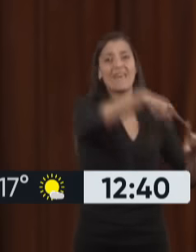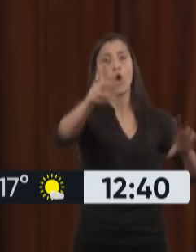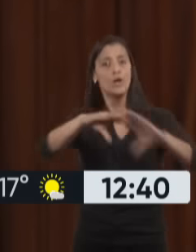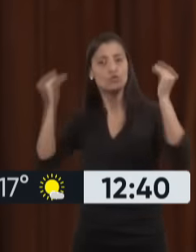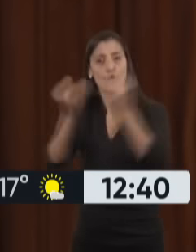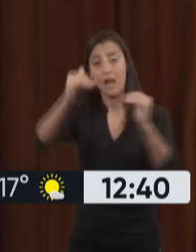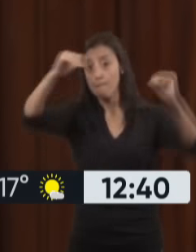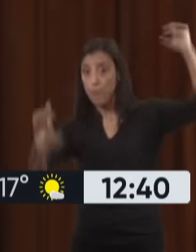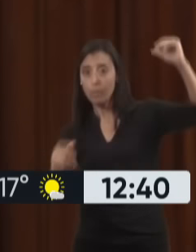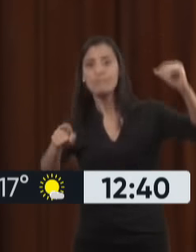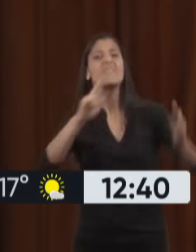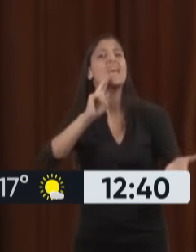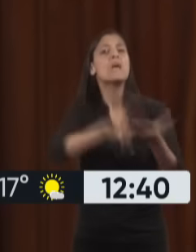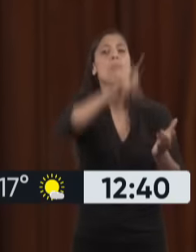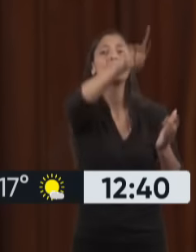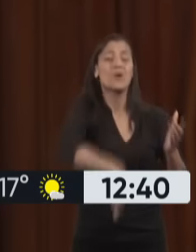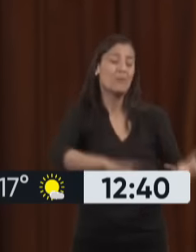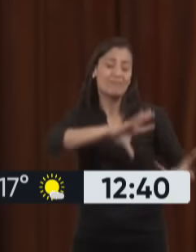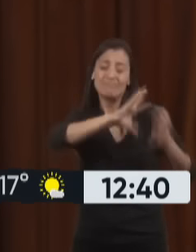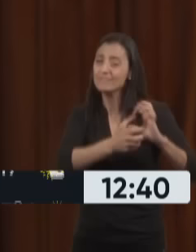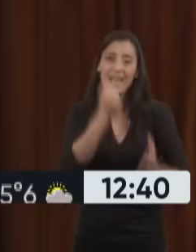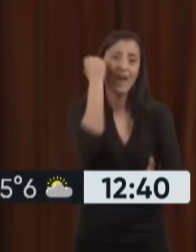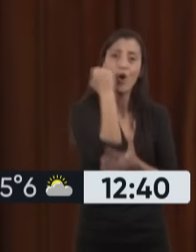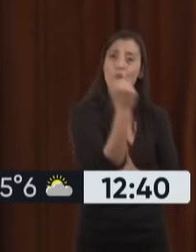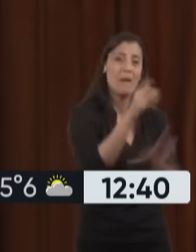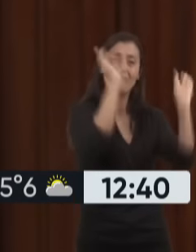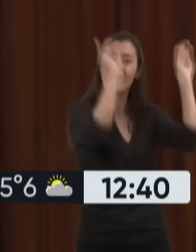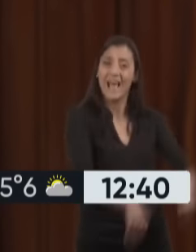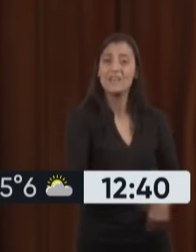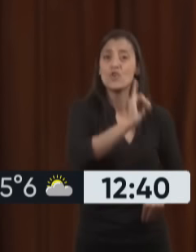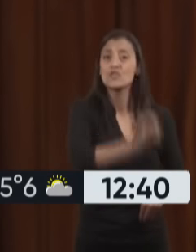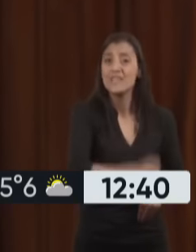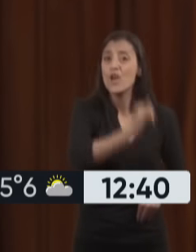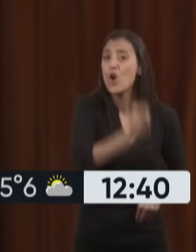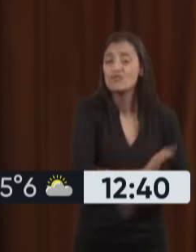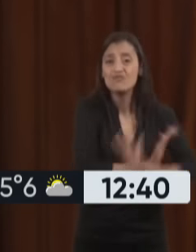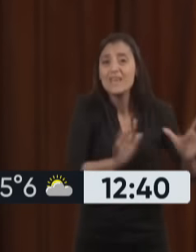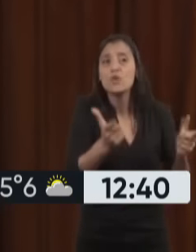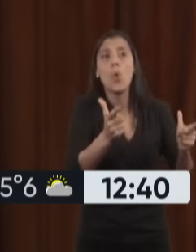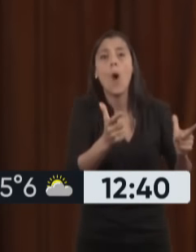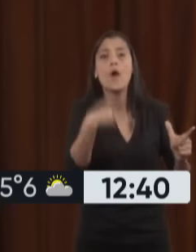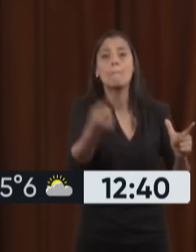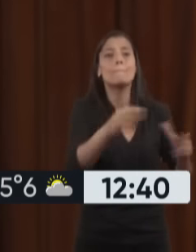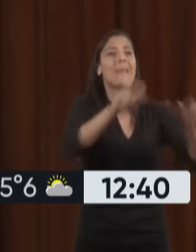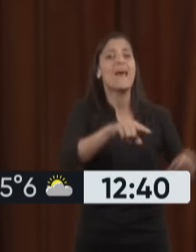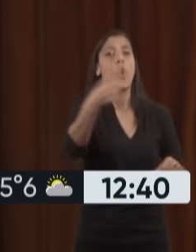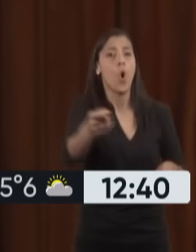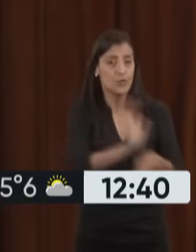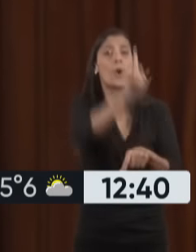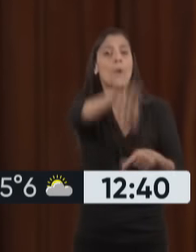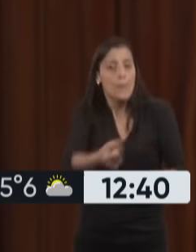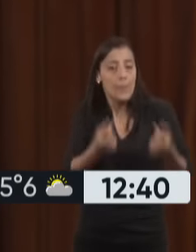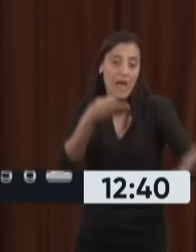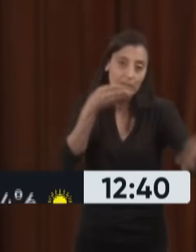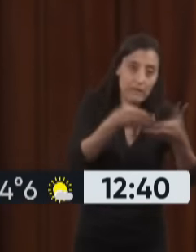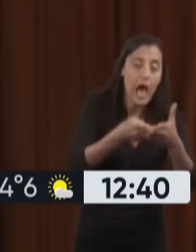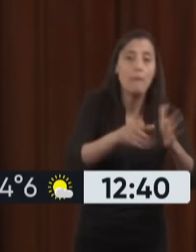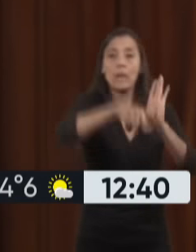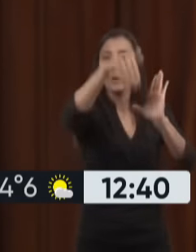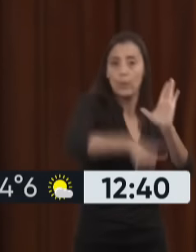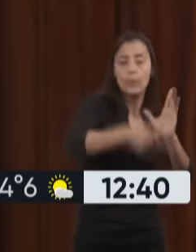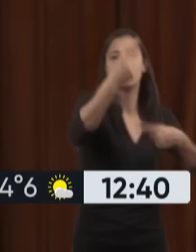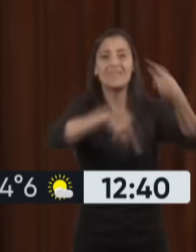Estos impuestos nos generan un daño económico directo. Su efecto es casi marginal. Sin embargo, generan trabas, demoras, trámites y un